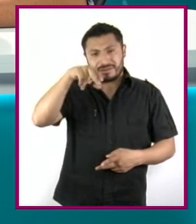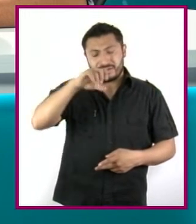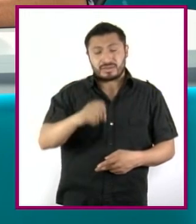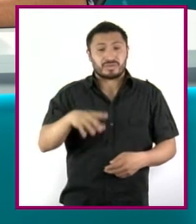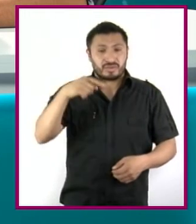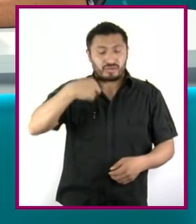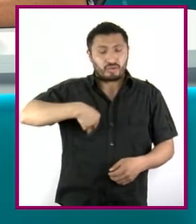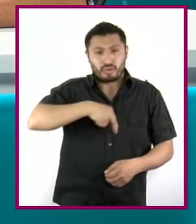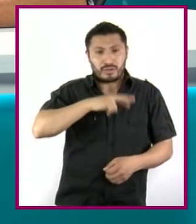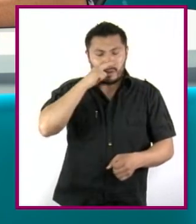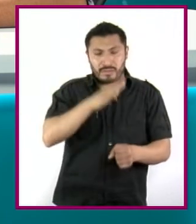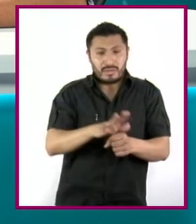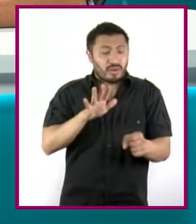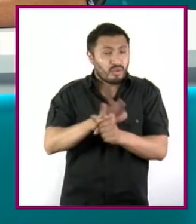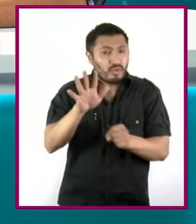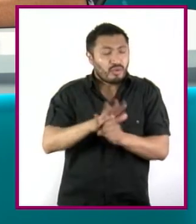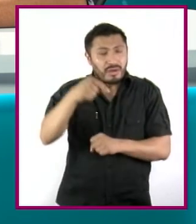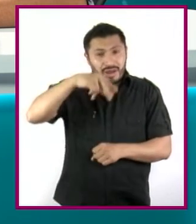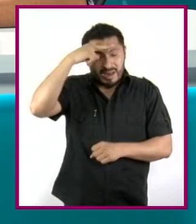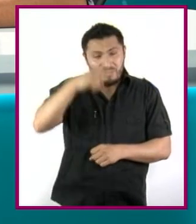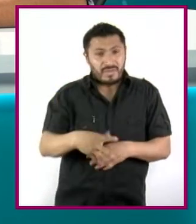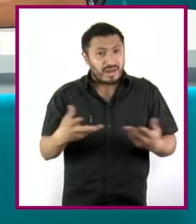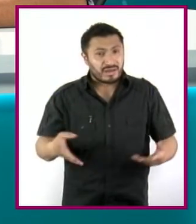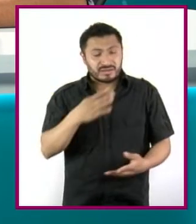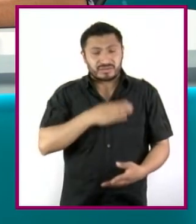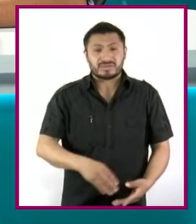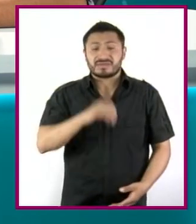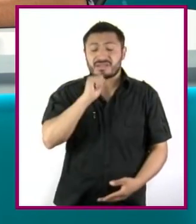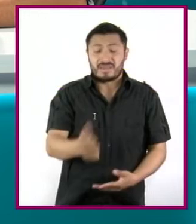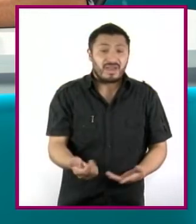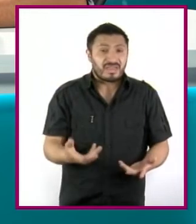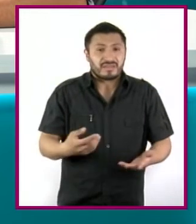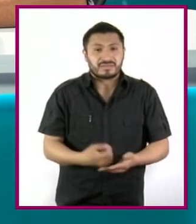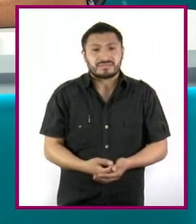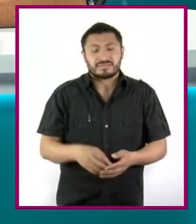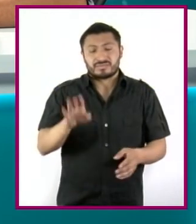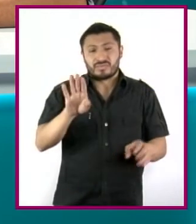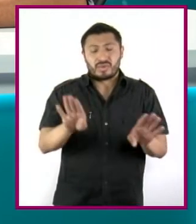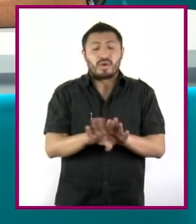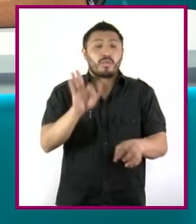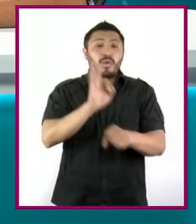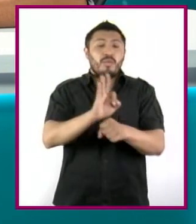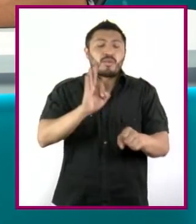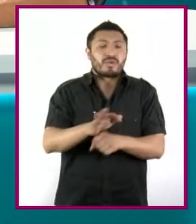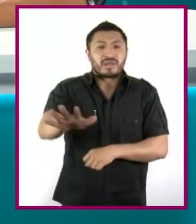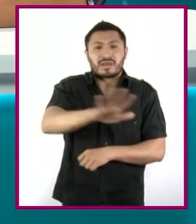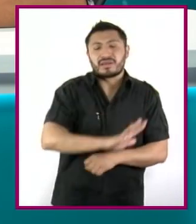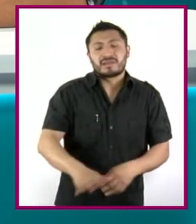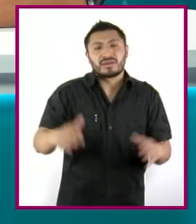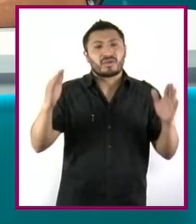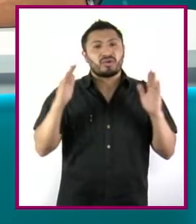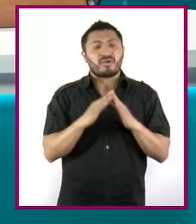de injusticias? ¿Cómo juzgar a quienes defienden su territorio, su bienestar, su forma de vida y su identidad?